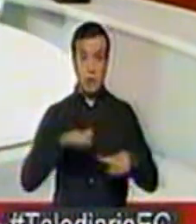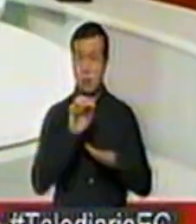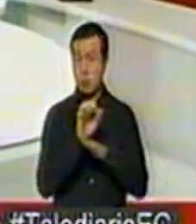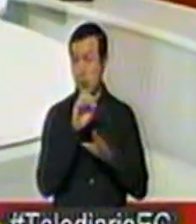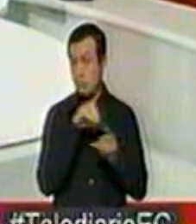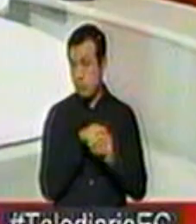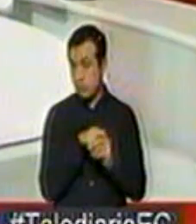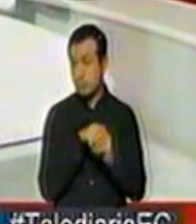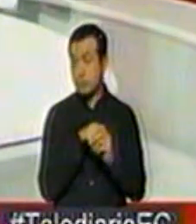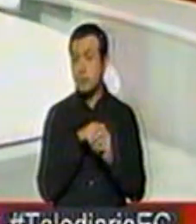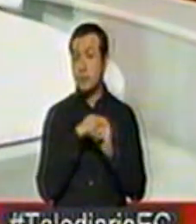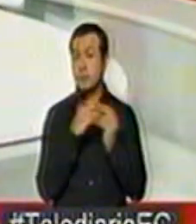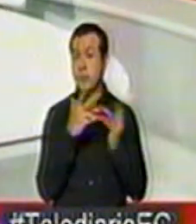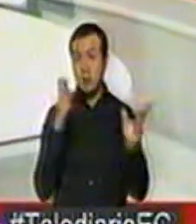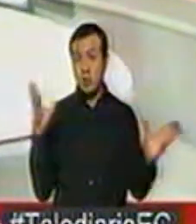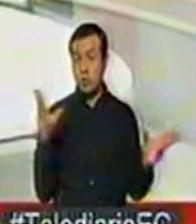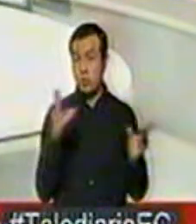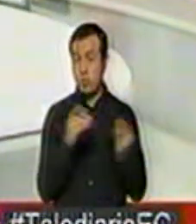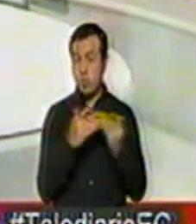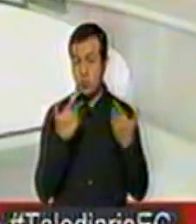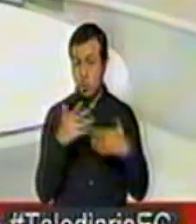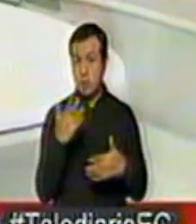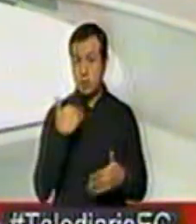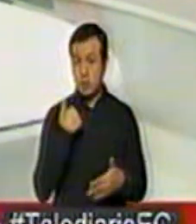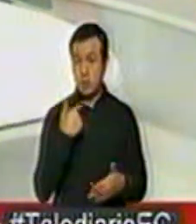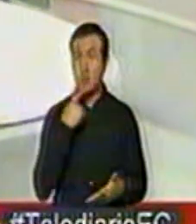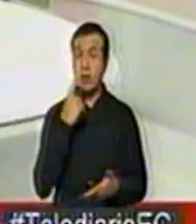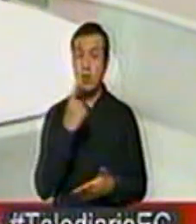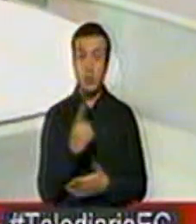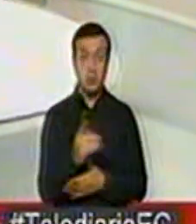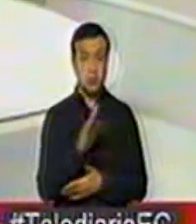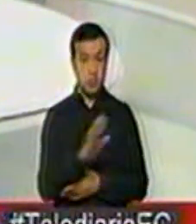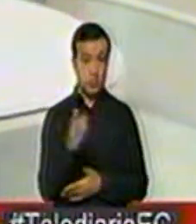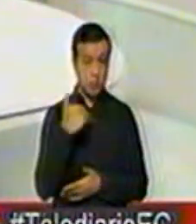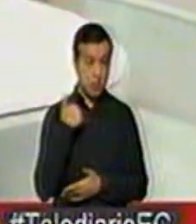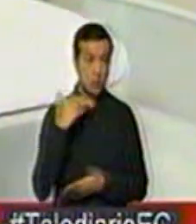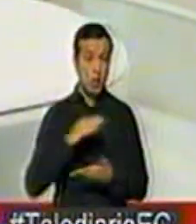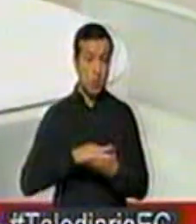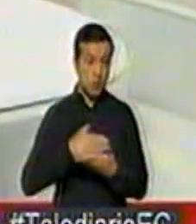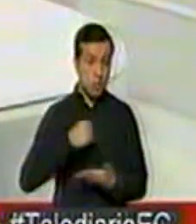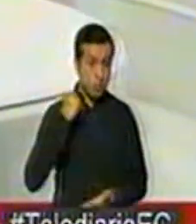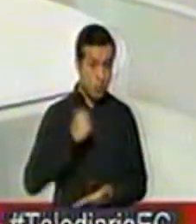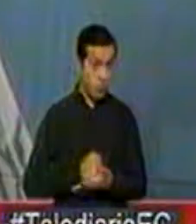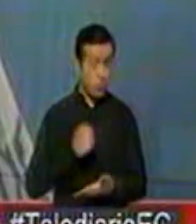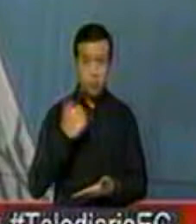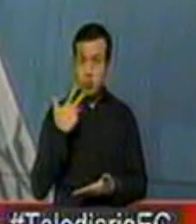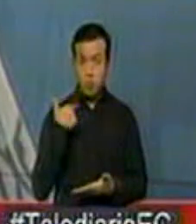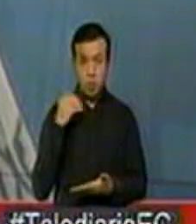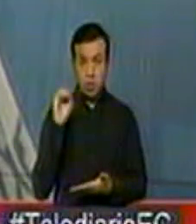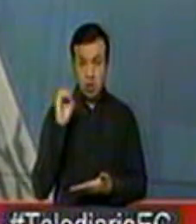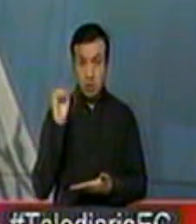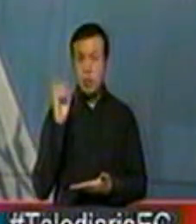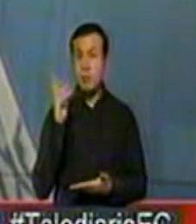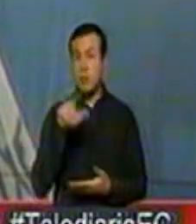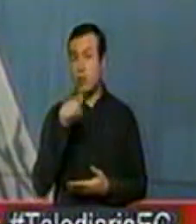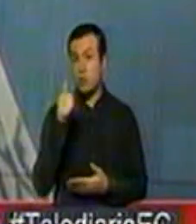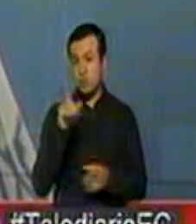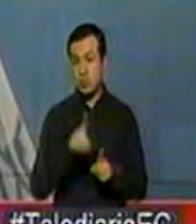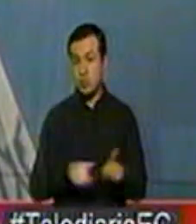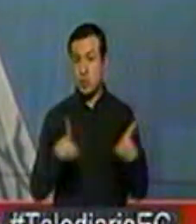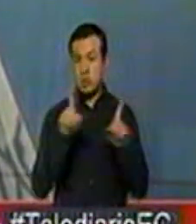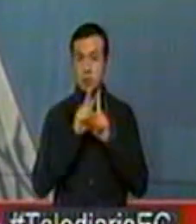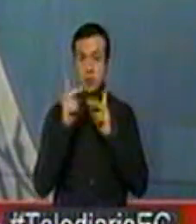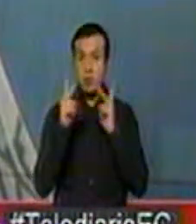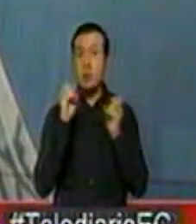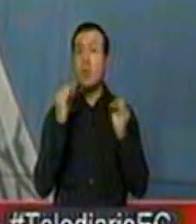país, pues no todos ellos tienen sus papeles en regla, pero también hay otra cifra, hay una proyección